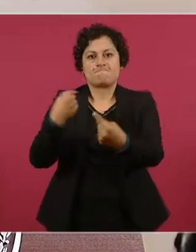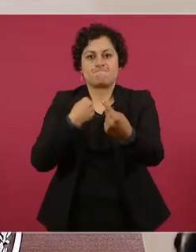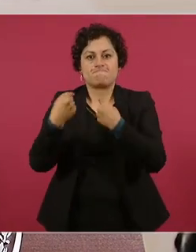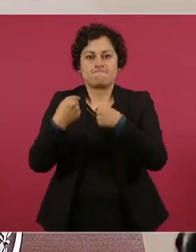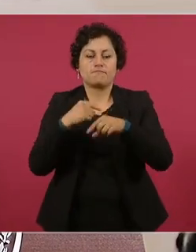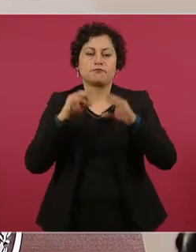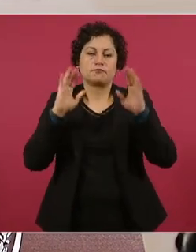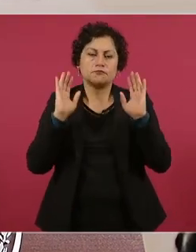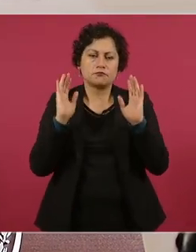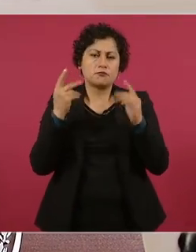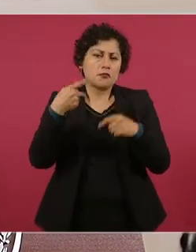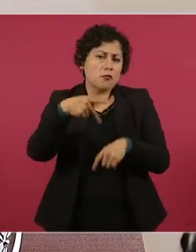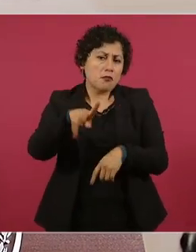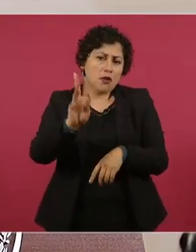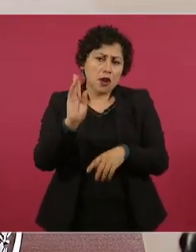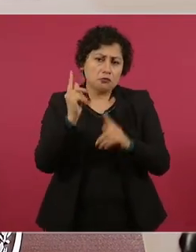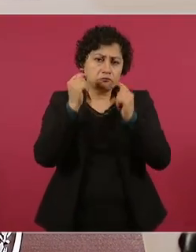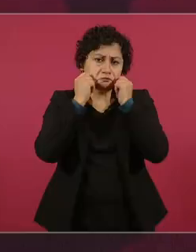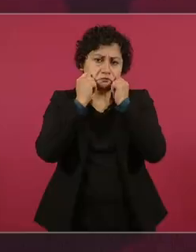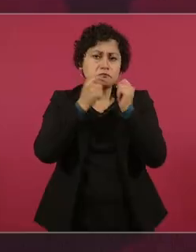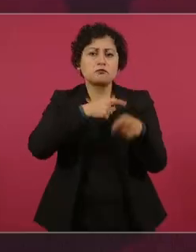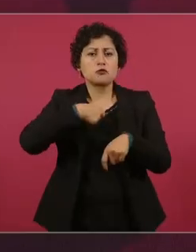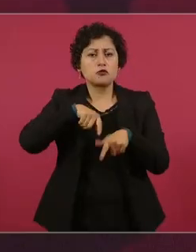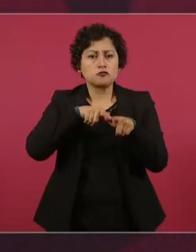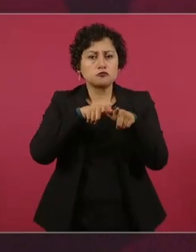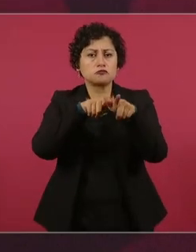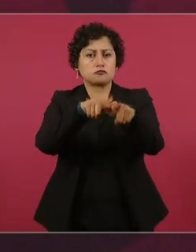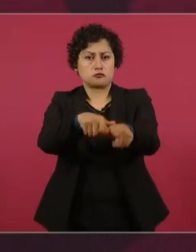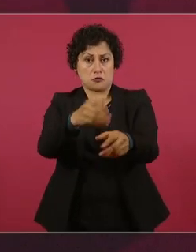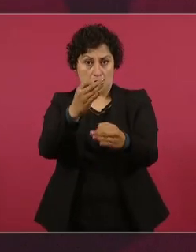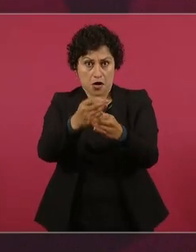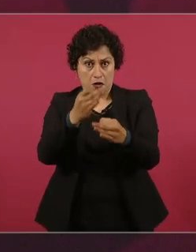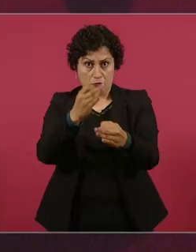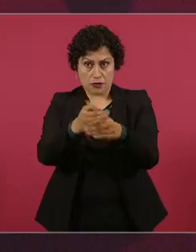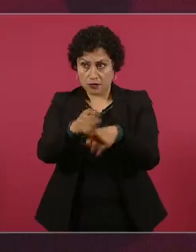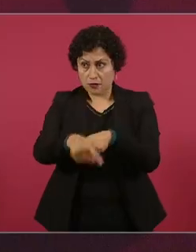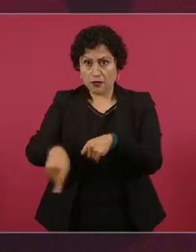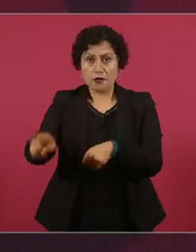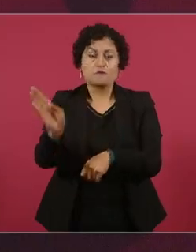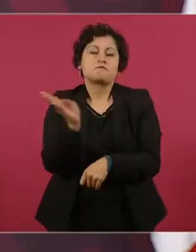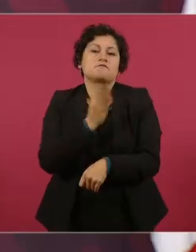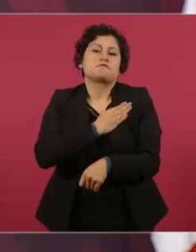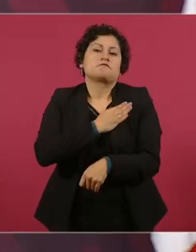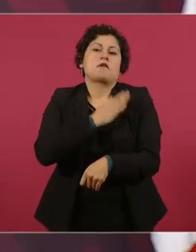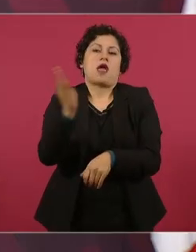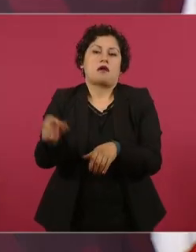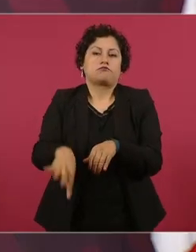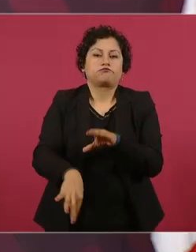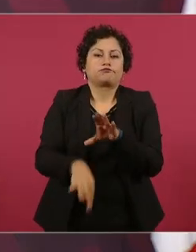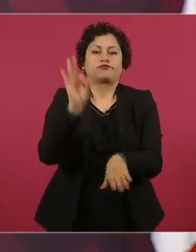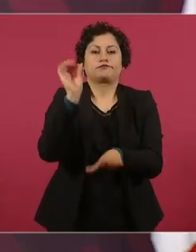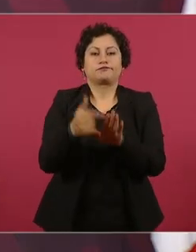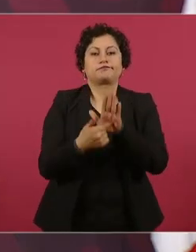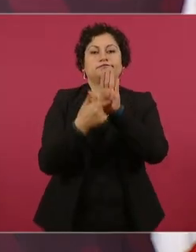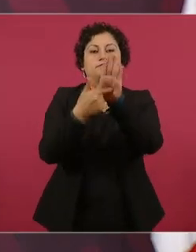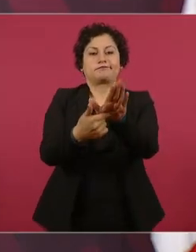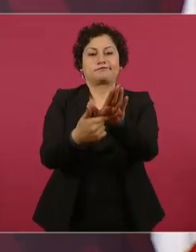que todo esto se ventile, porque ayuda. Bueno, nos ayuda el hecho de que